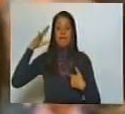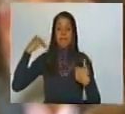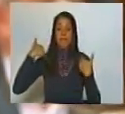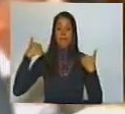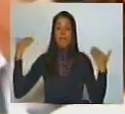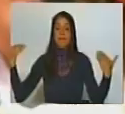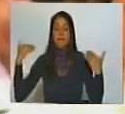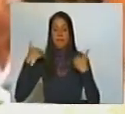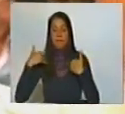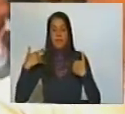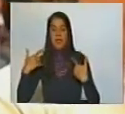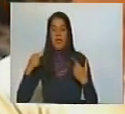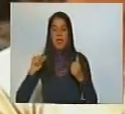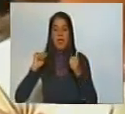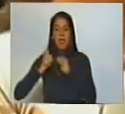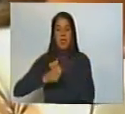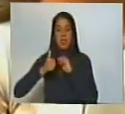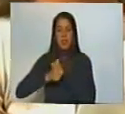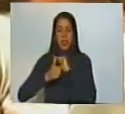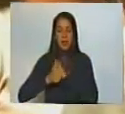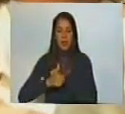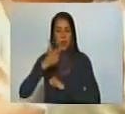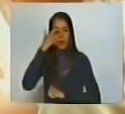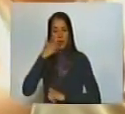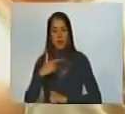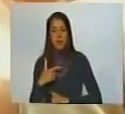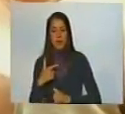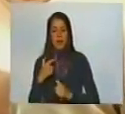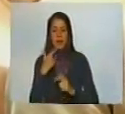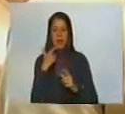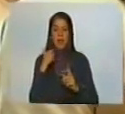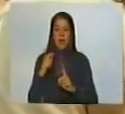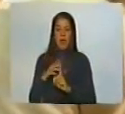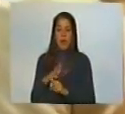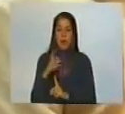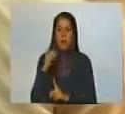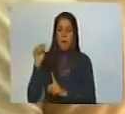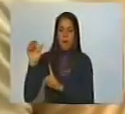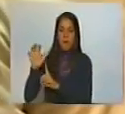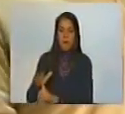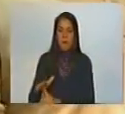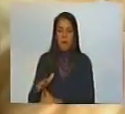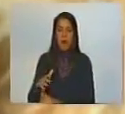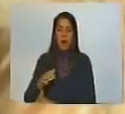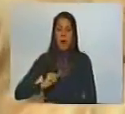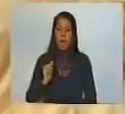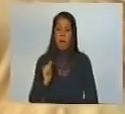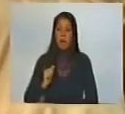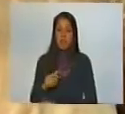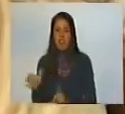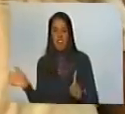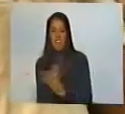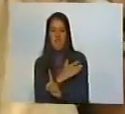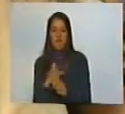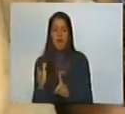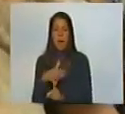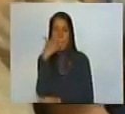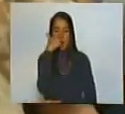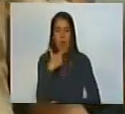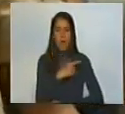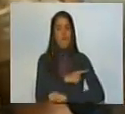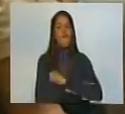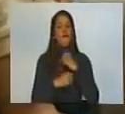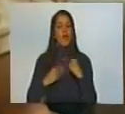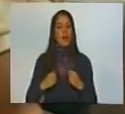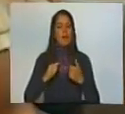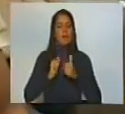cuales el ejercicio reproducía el martillo y la hoz, y los policías no se dieron cuenta, ¿no? Bueno,